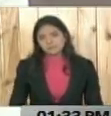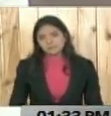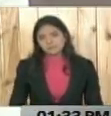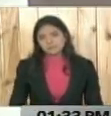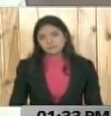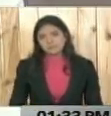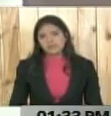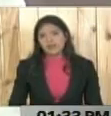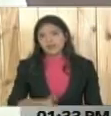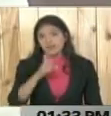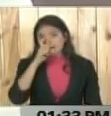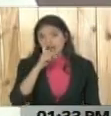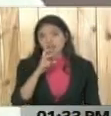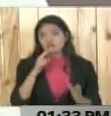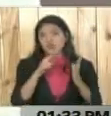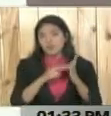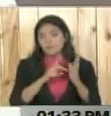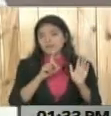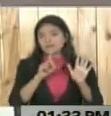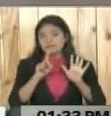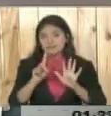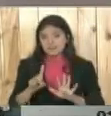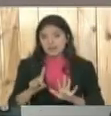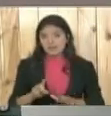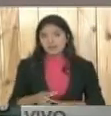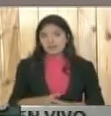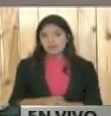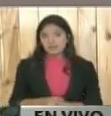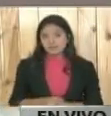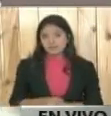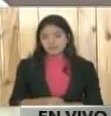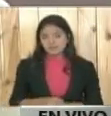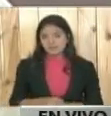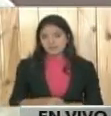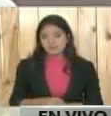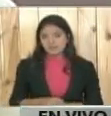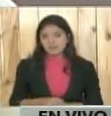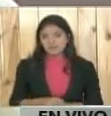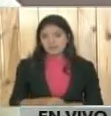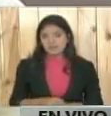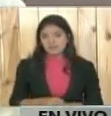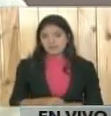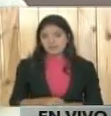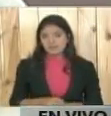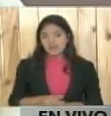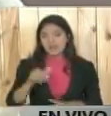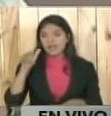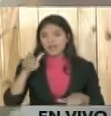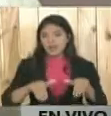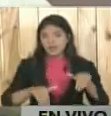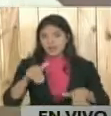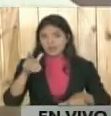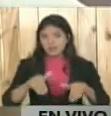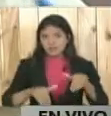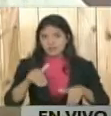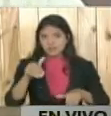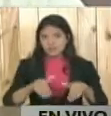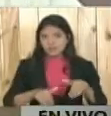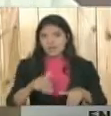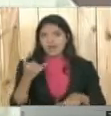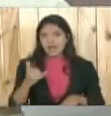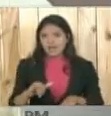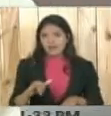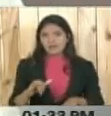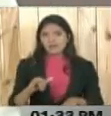2006, en esas elecciones del 2006, 4 de noviembre de 2006, en esas elecciones, ya en una nueva etapa en